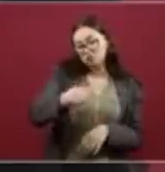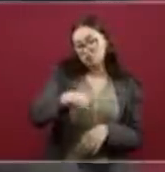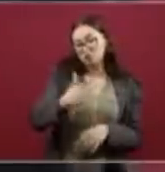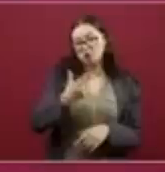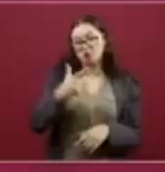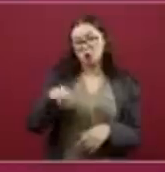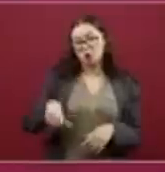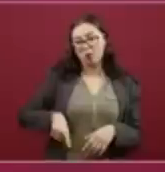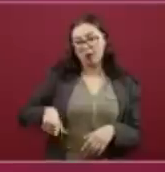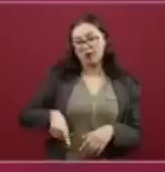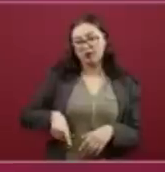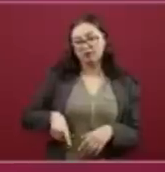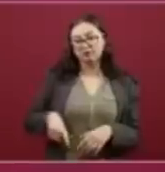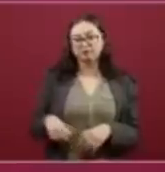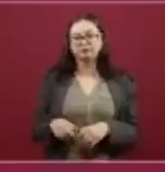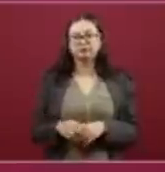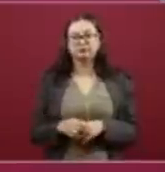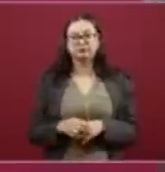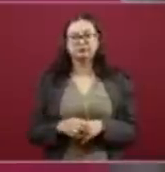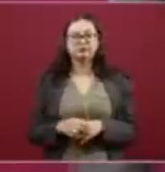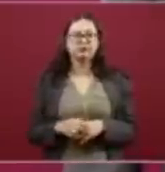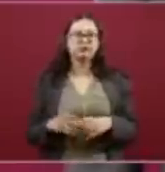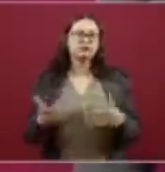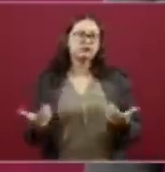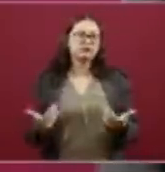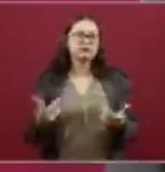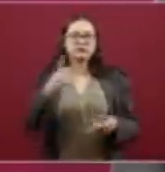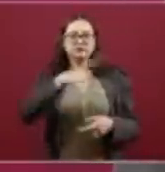de organizaciones de protección